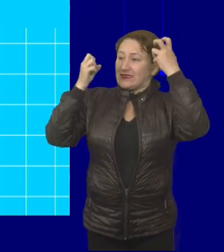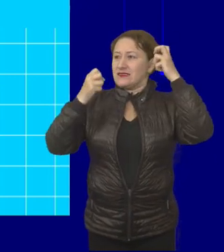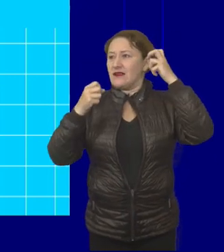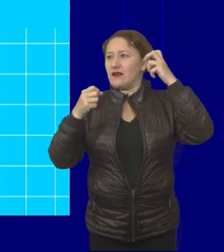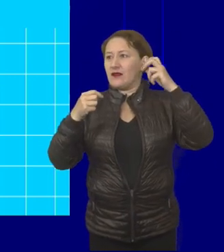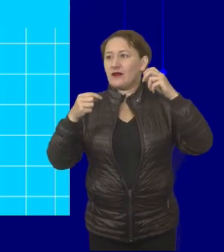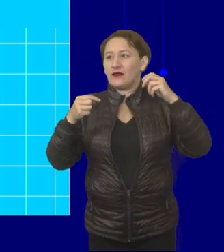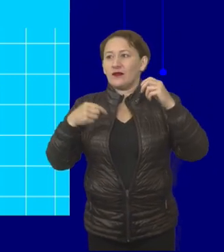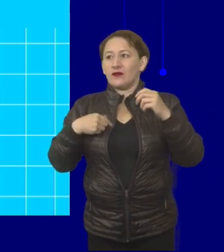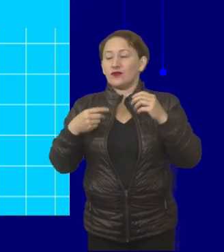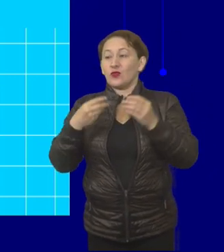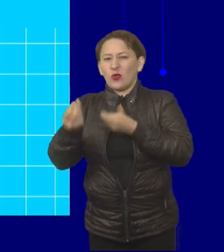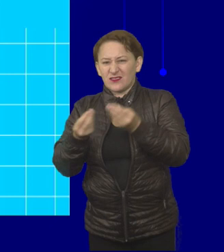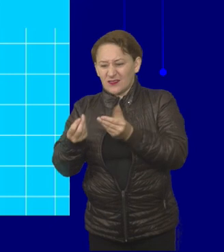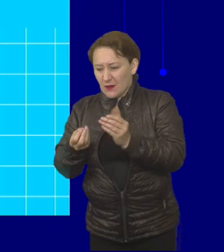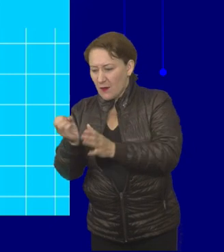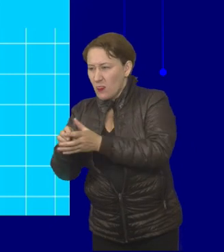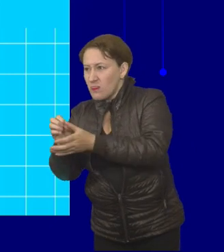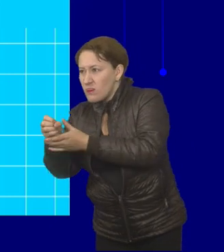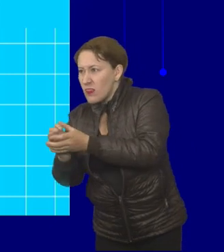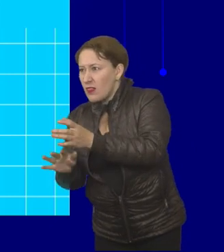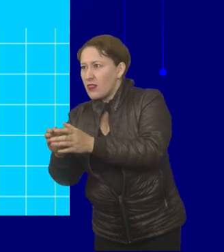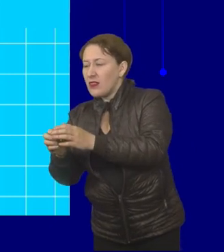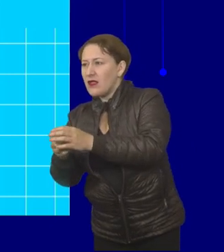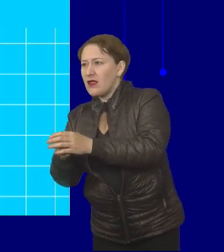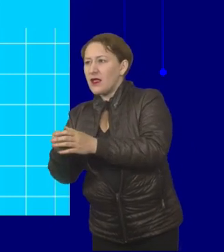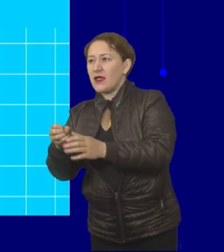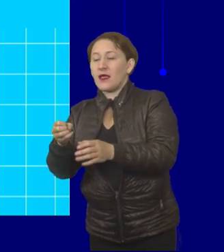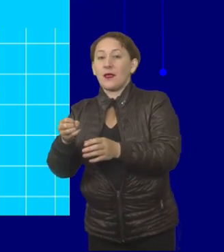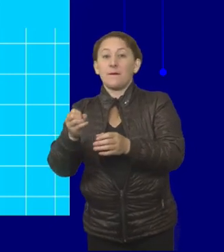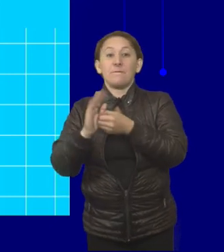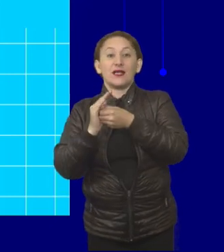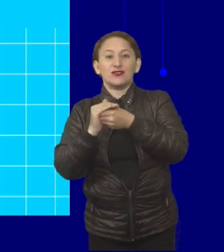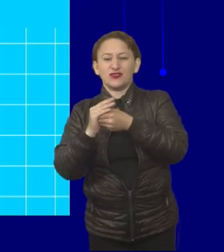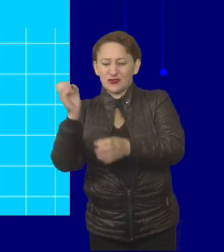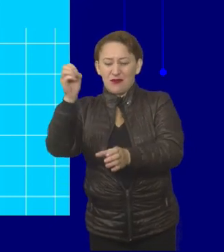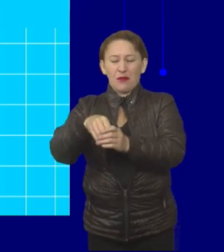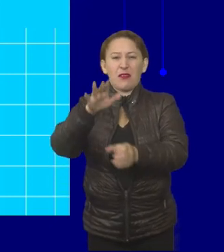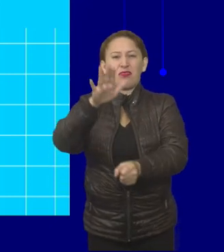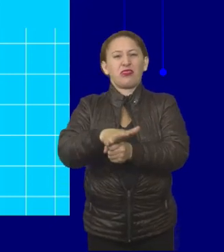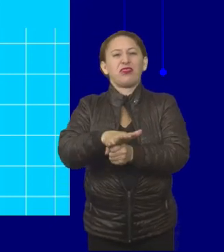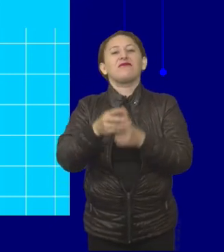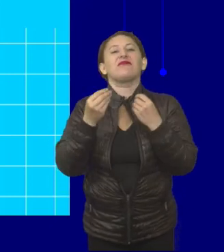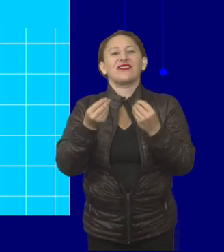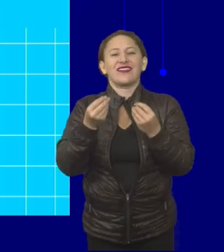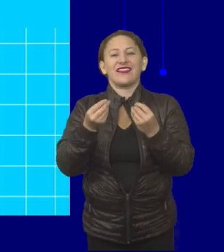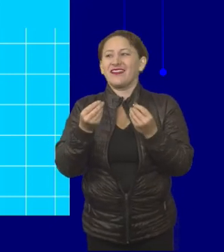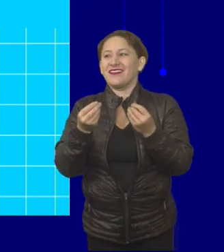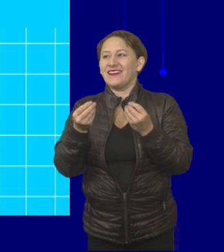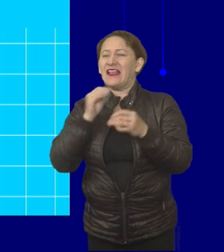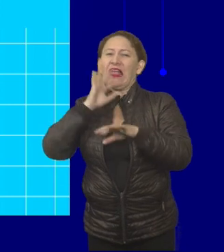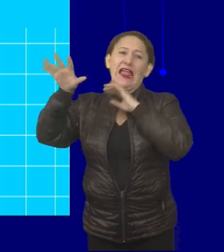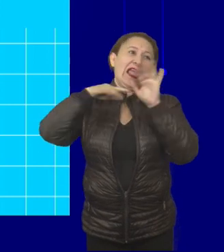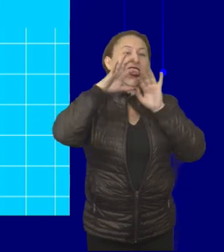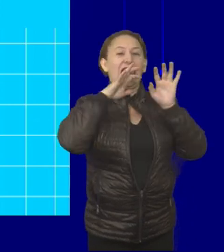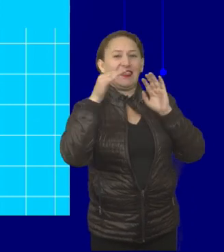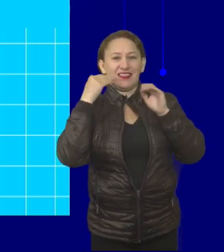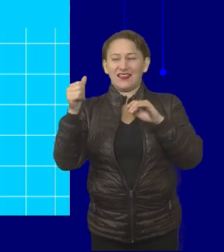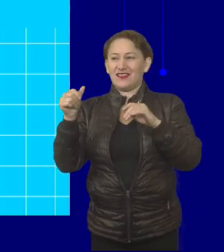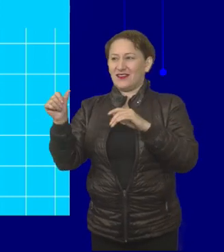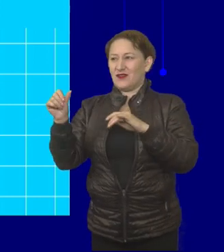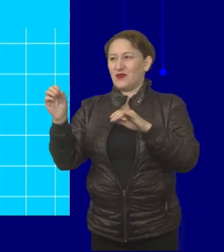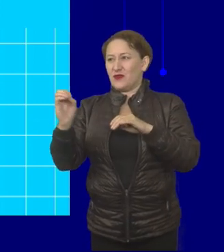fabricaba abortos y las tiraba y tapaba los baños para que hubiese escándalo en el colegio, pero